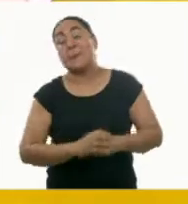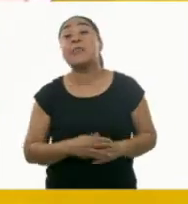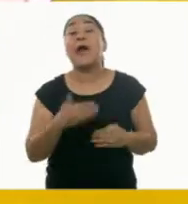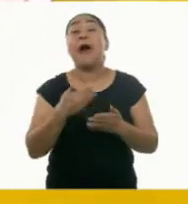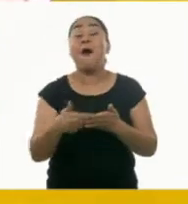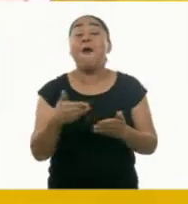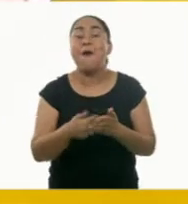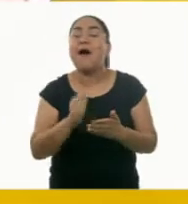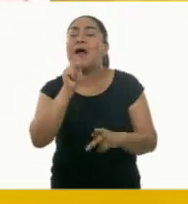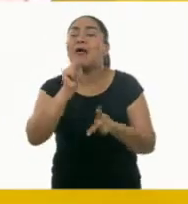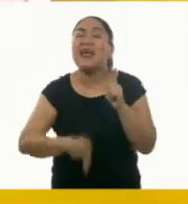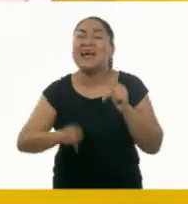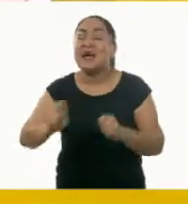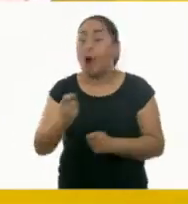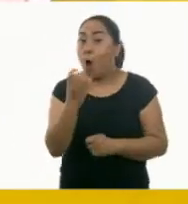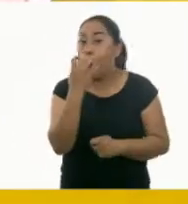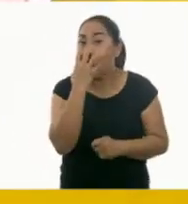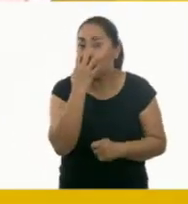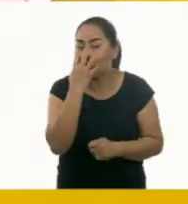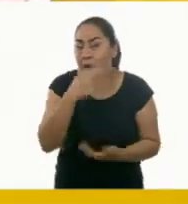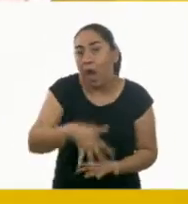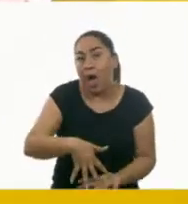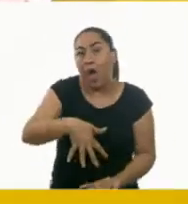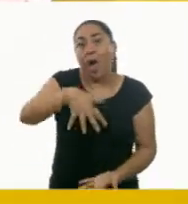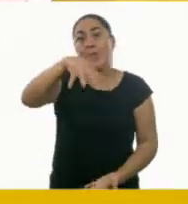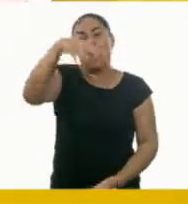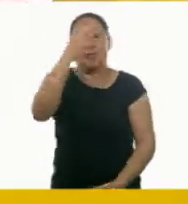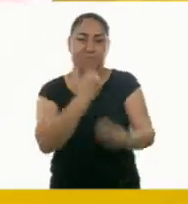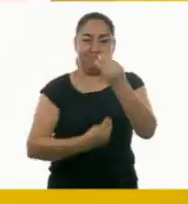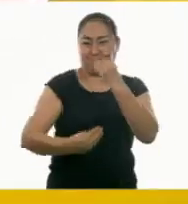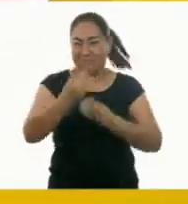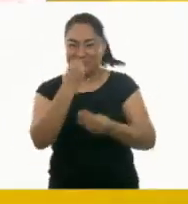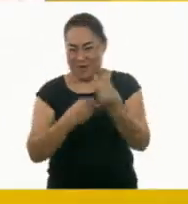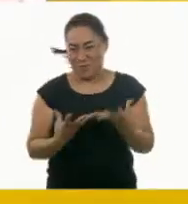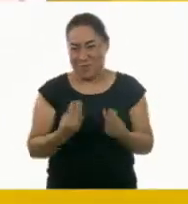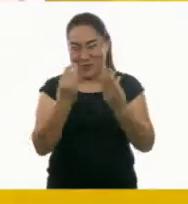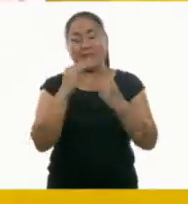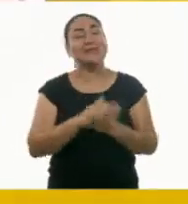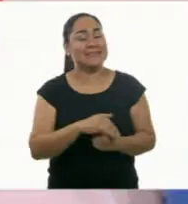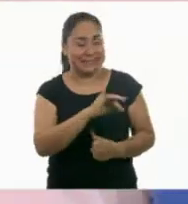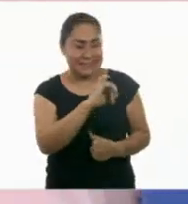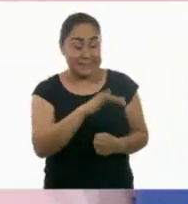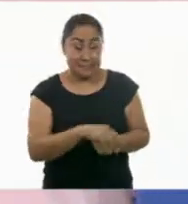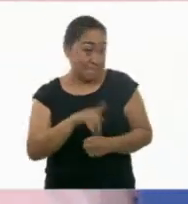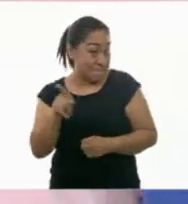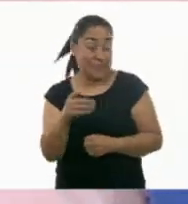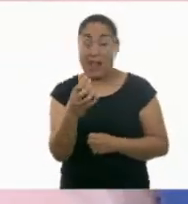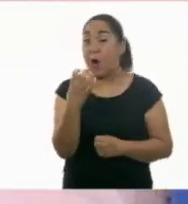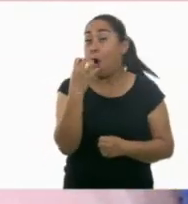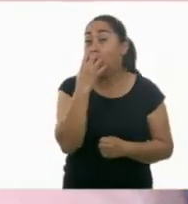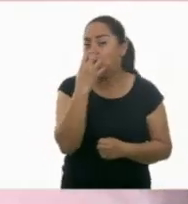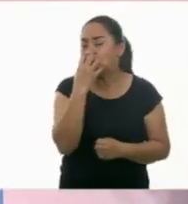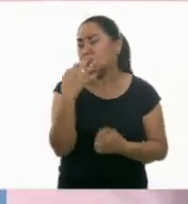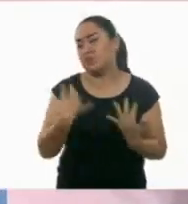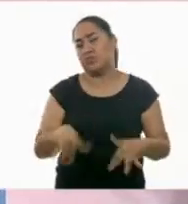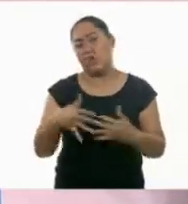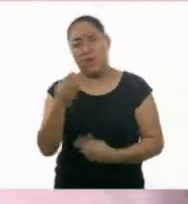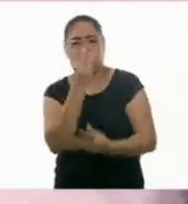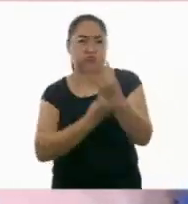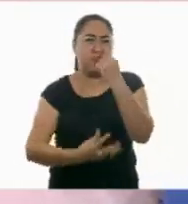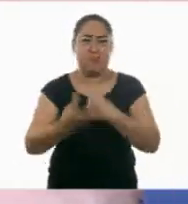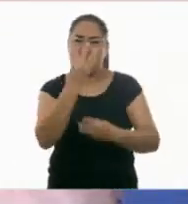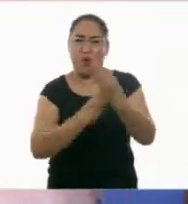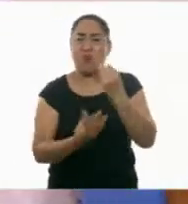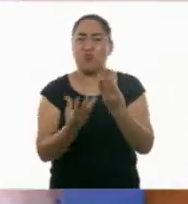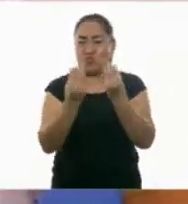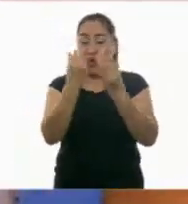nosotros estábamos con nuestro oso majestuoso y goloso. Así es. Y bueno, este oso goloso,